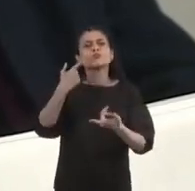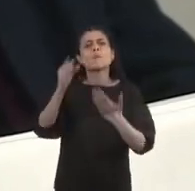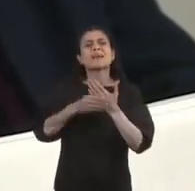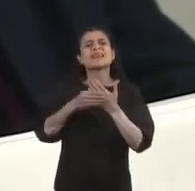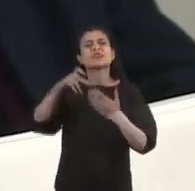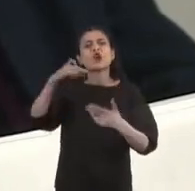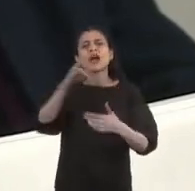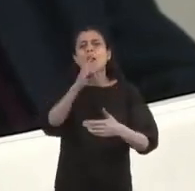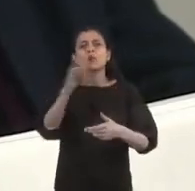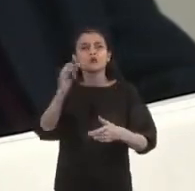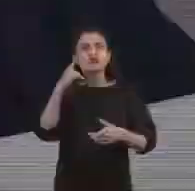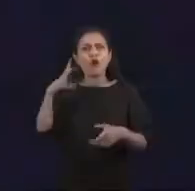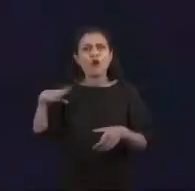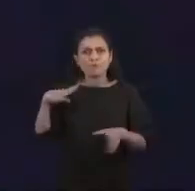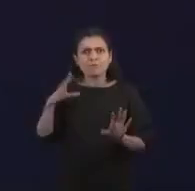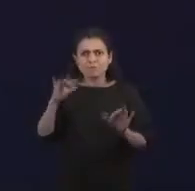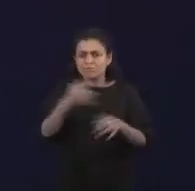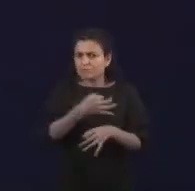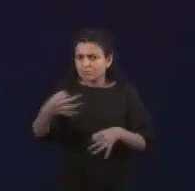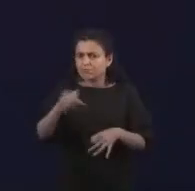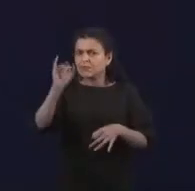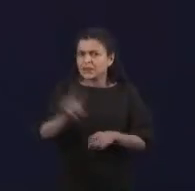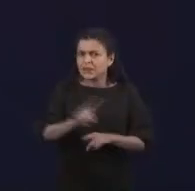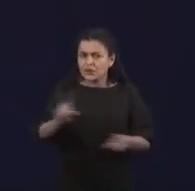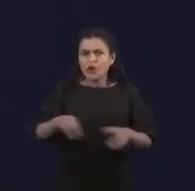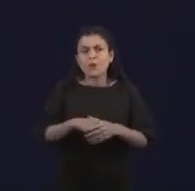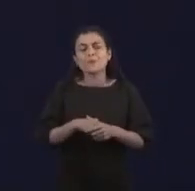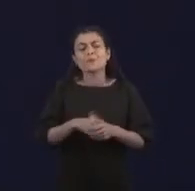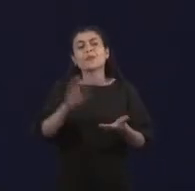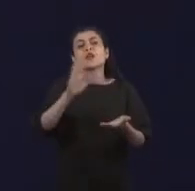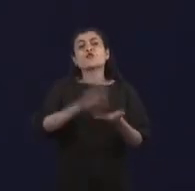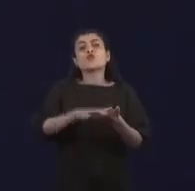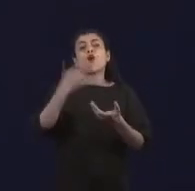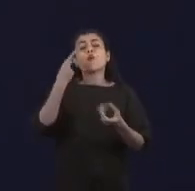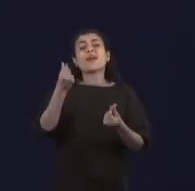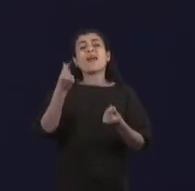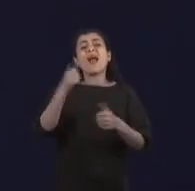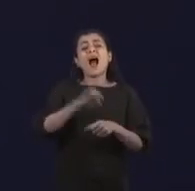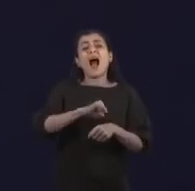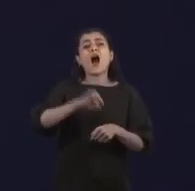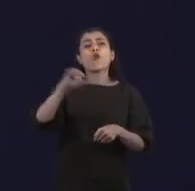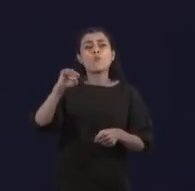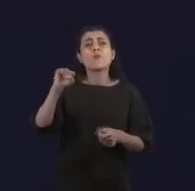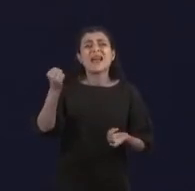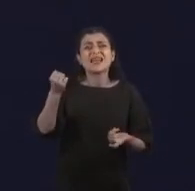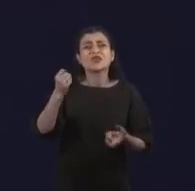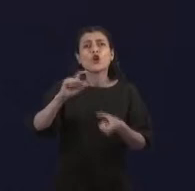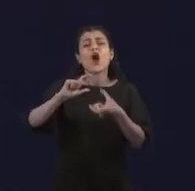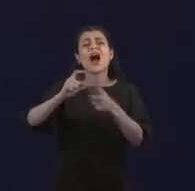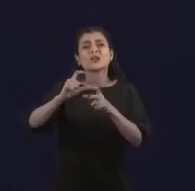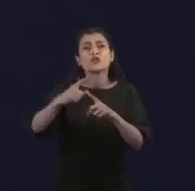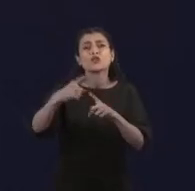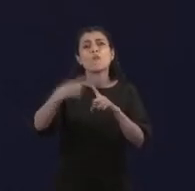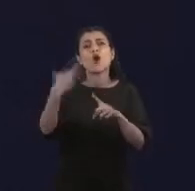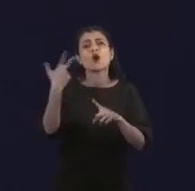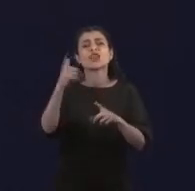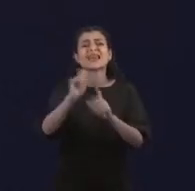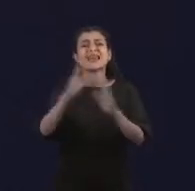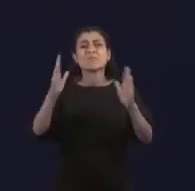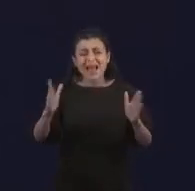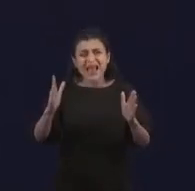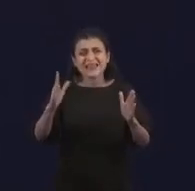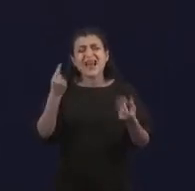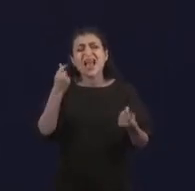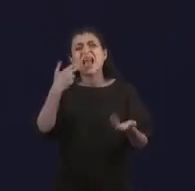es así? Bueno, el tema del aumento de la actualización trimestral del impuesto a los combustibles es un